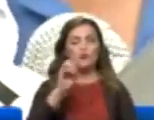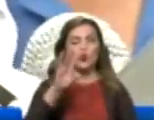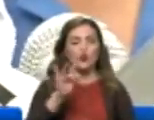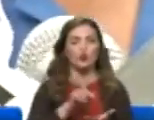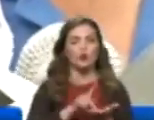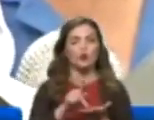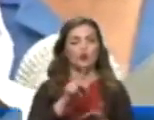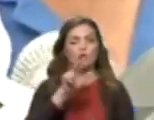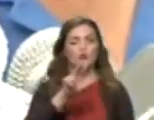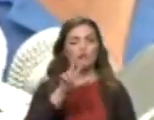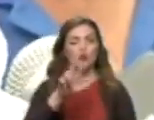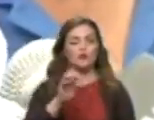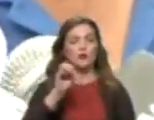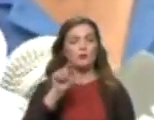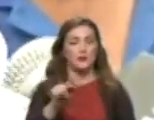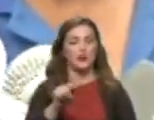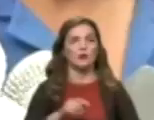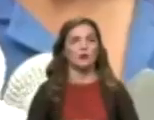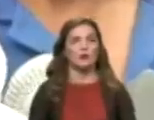haber recibido 30.000,